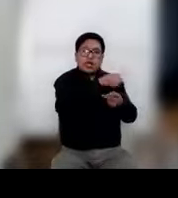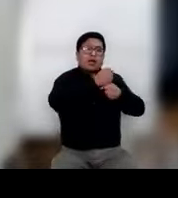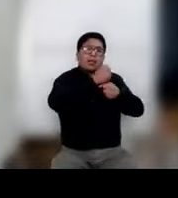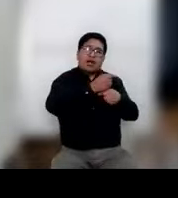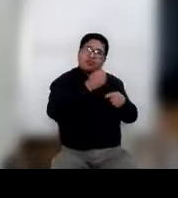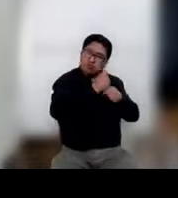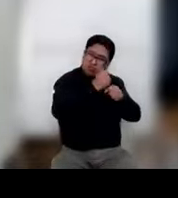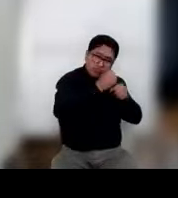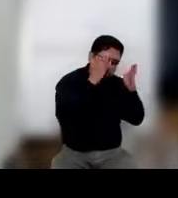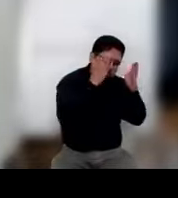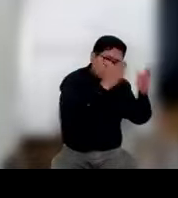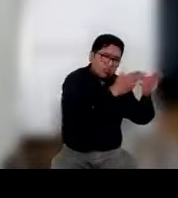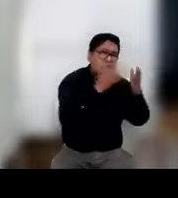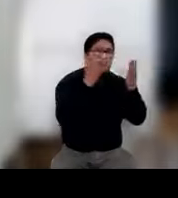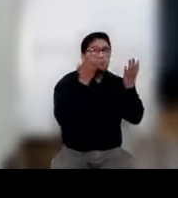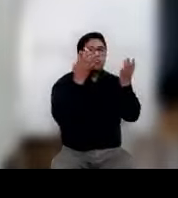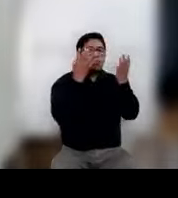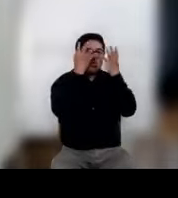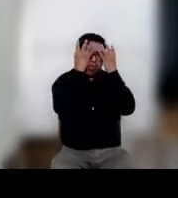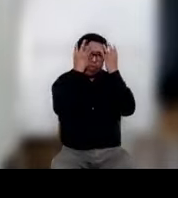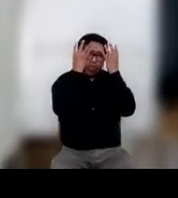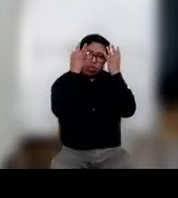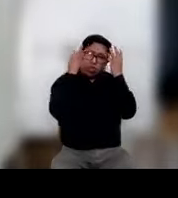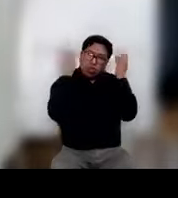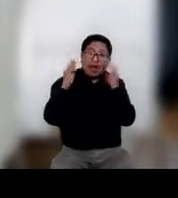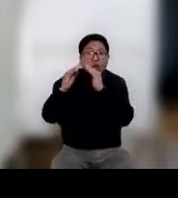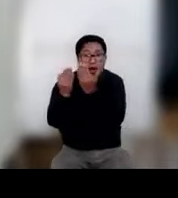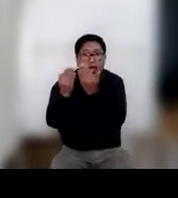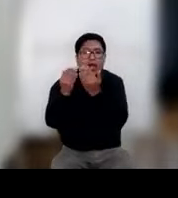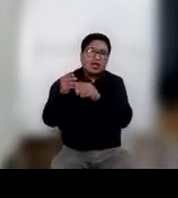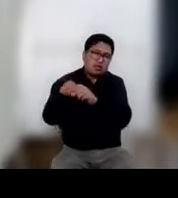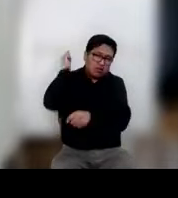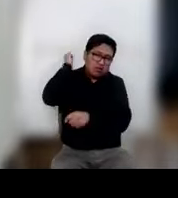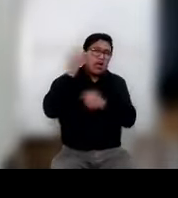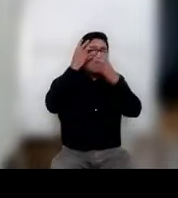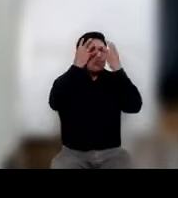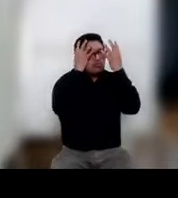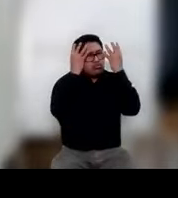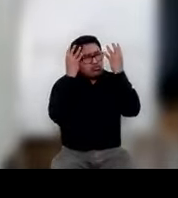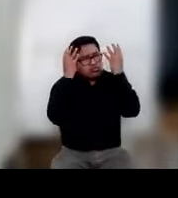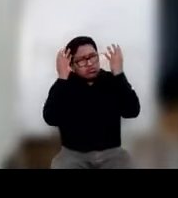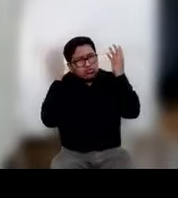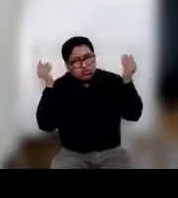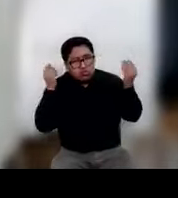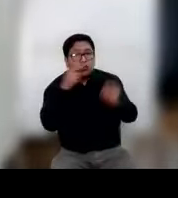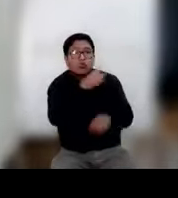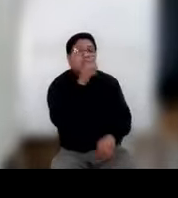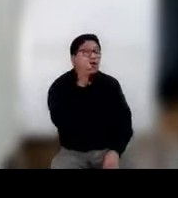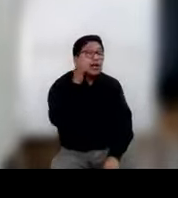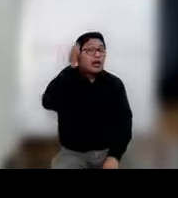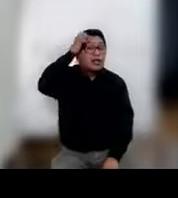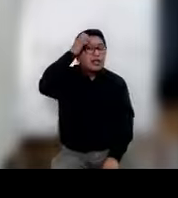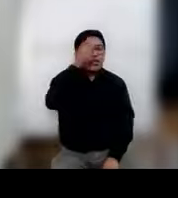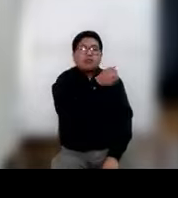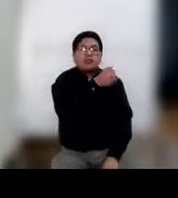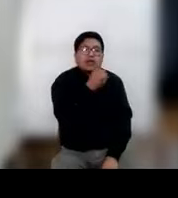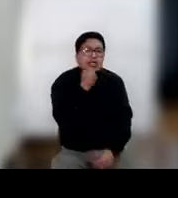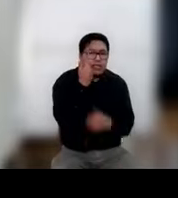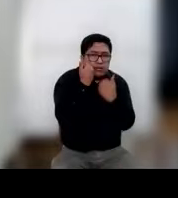y han perdido diremos el ritmo y que estaban en cursos inferiores y que por su edad les daba vergüenza de